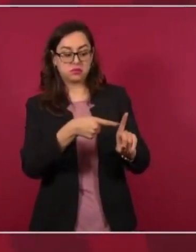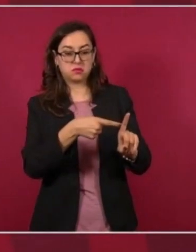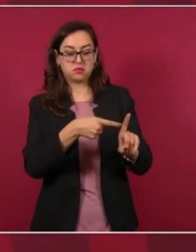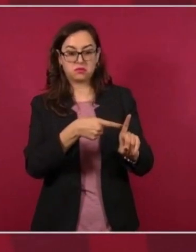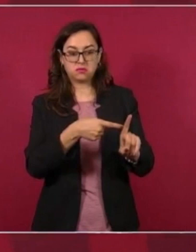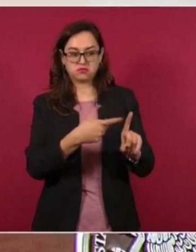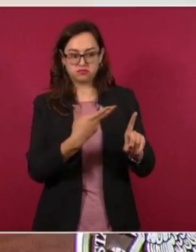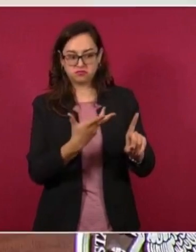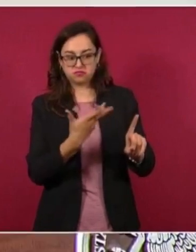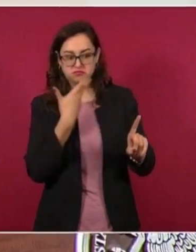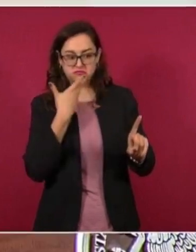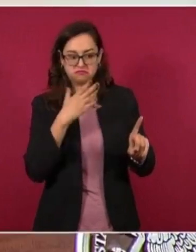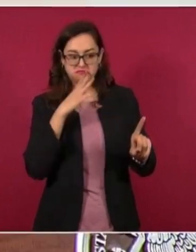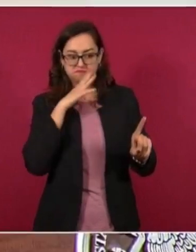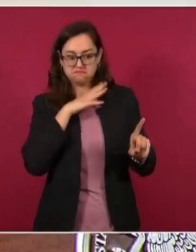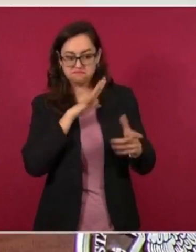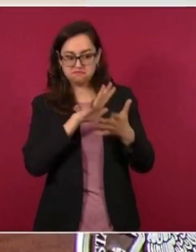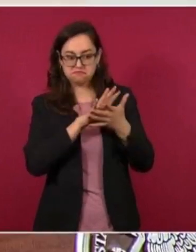que sean las que